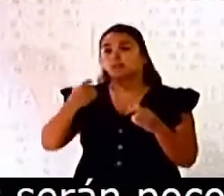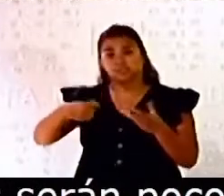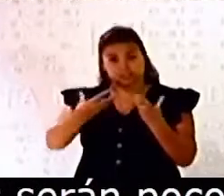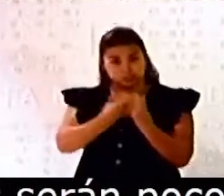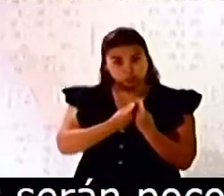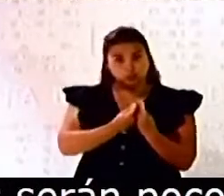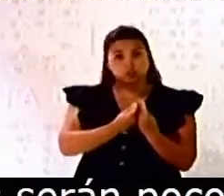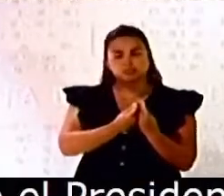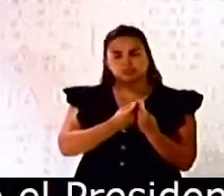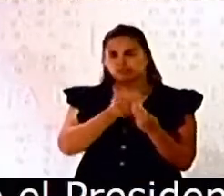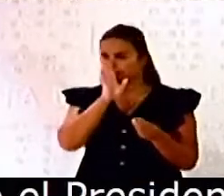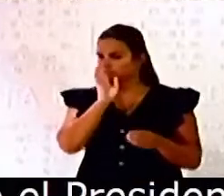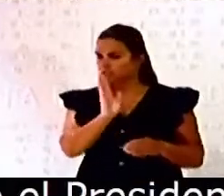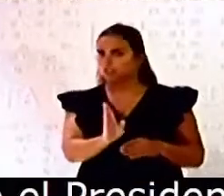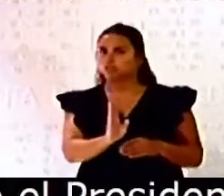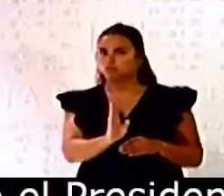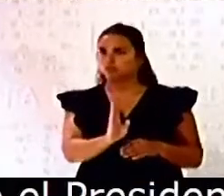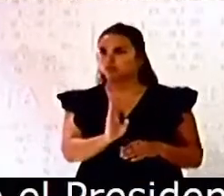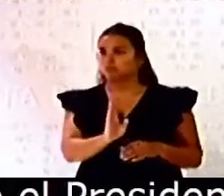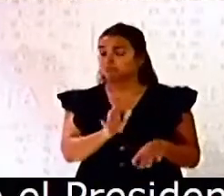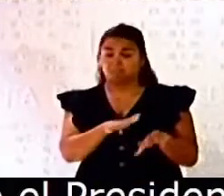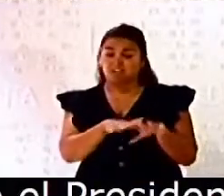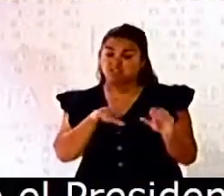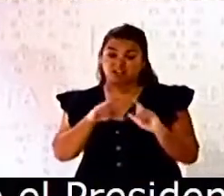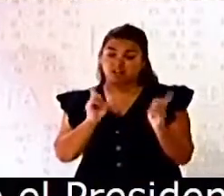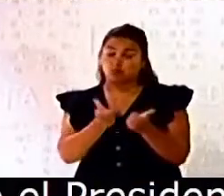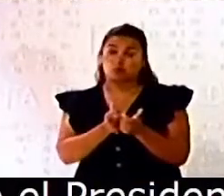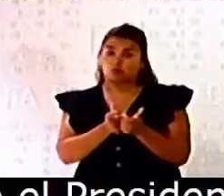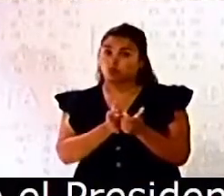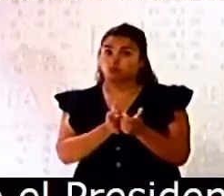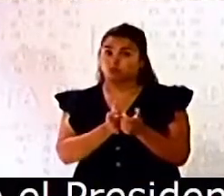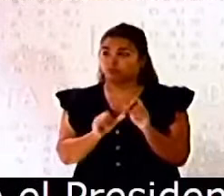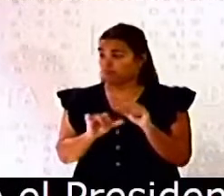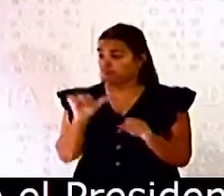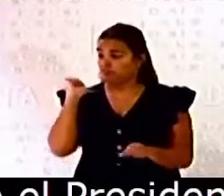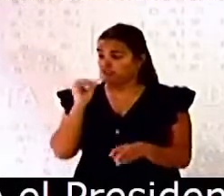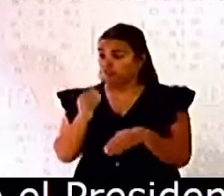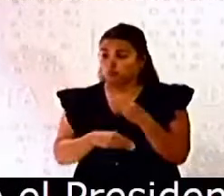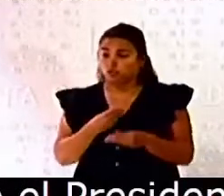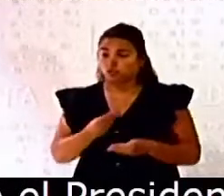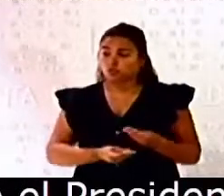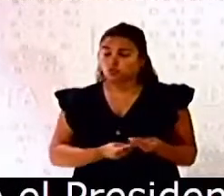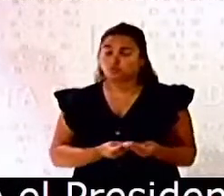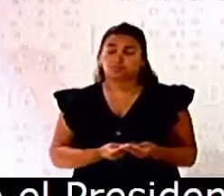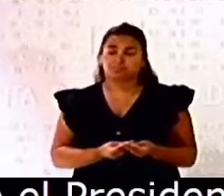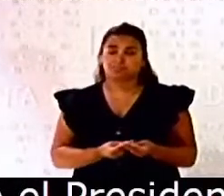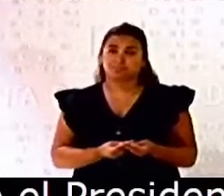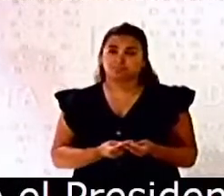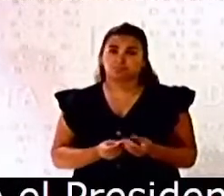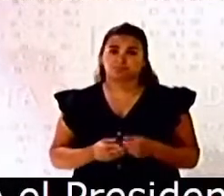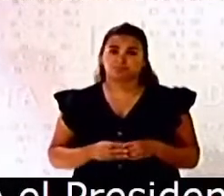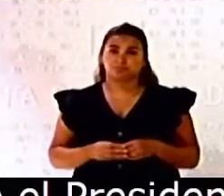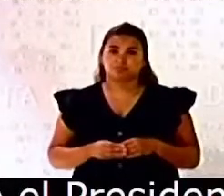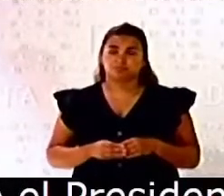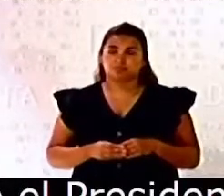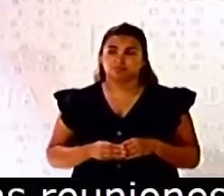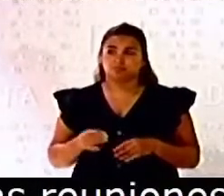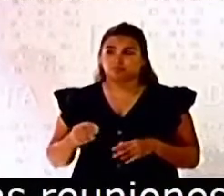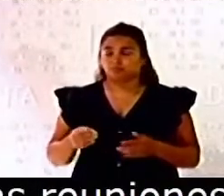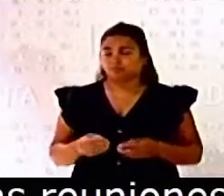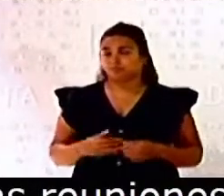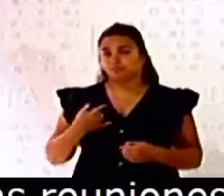Junta directamente en la mayoría de las reuniones que este tiempo tan difícil nos ha puesto y nos ha obligado, ¿no?